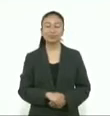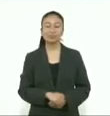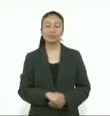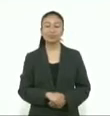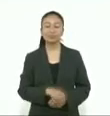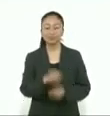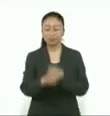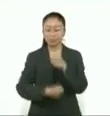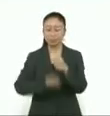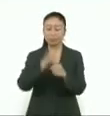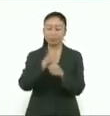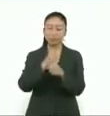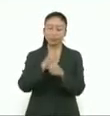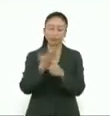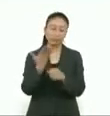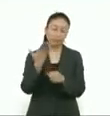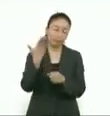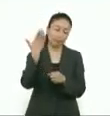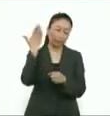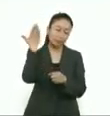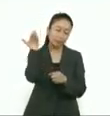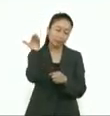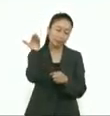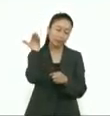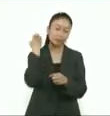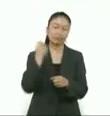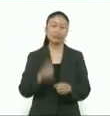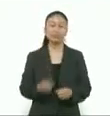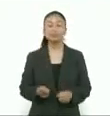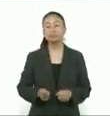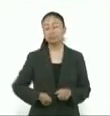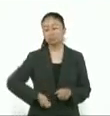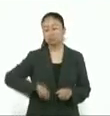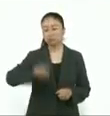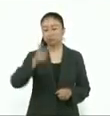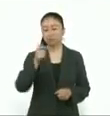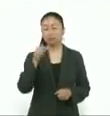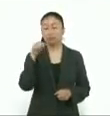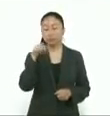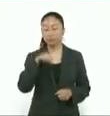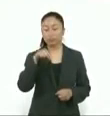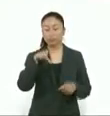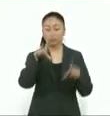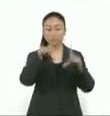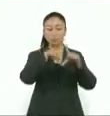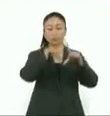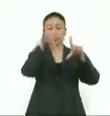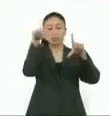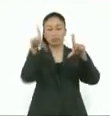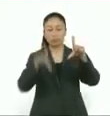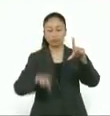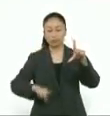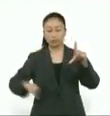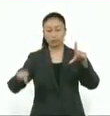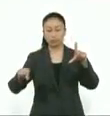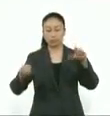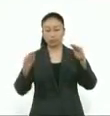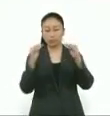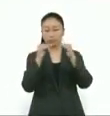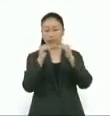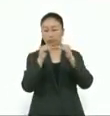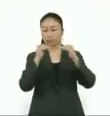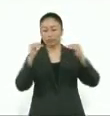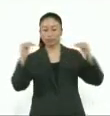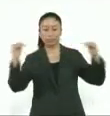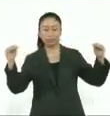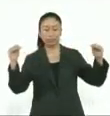El año pasado, por primera vez, logramos que en México exista paridad en la Cámara